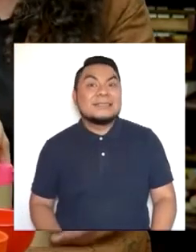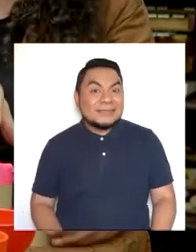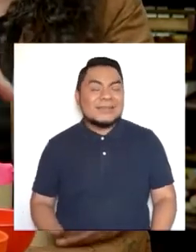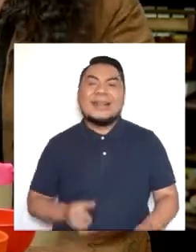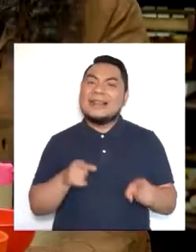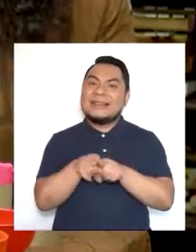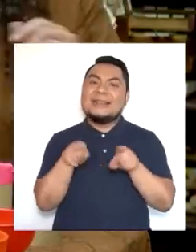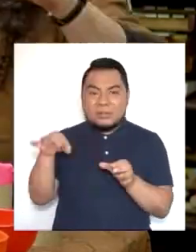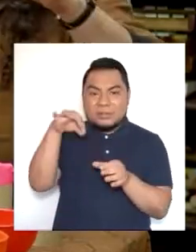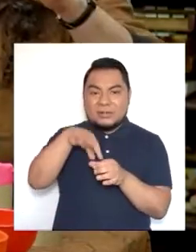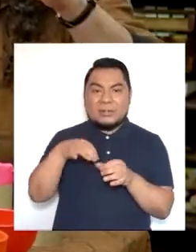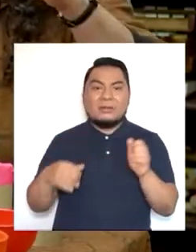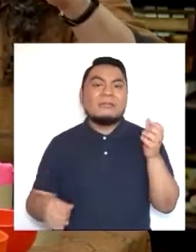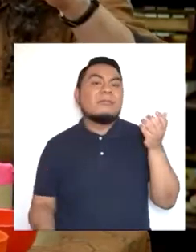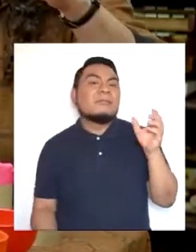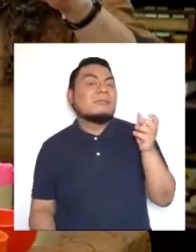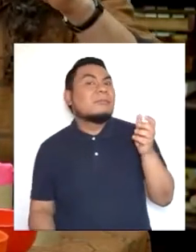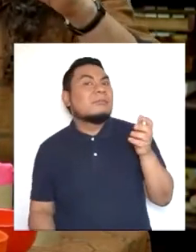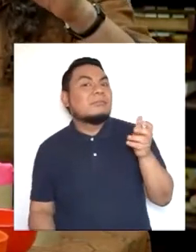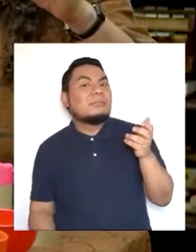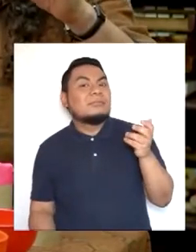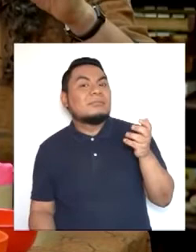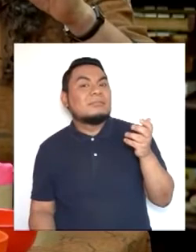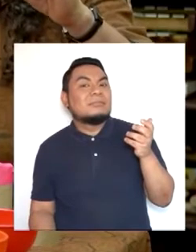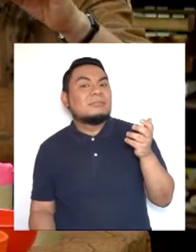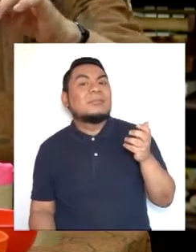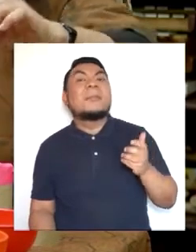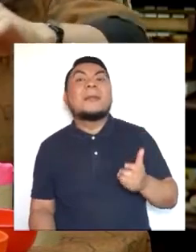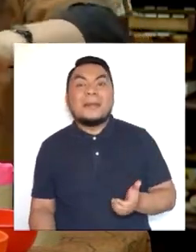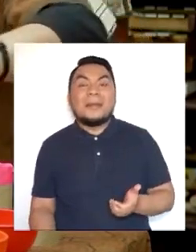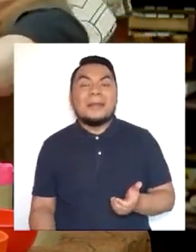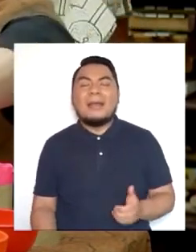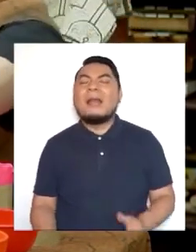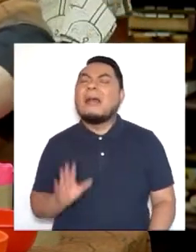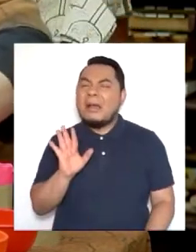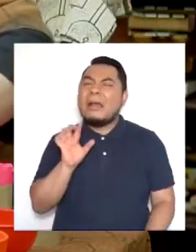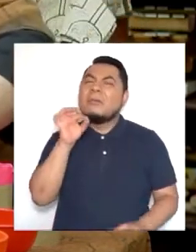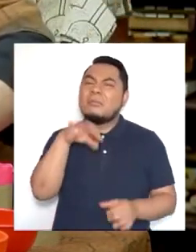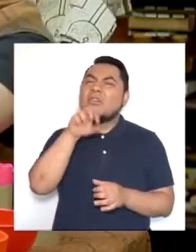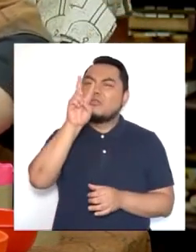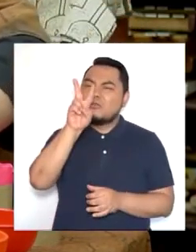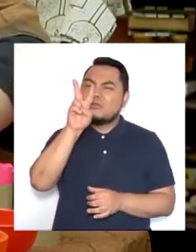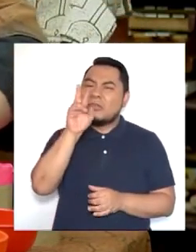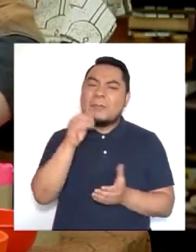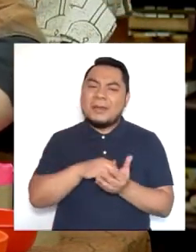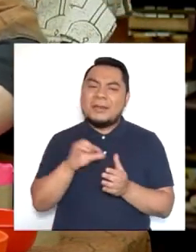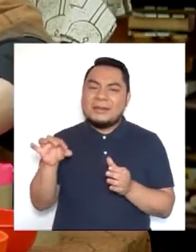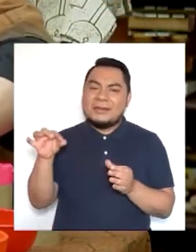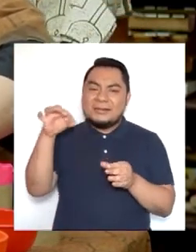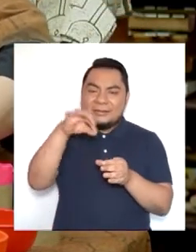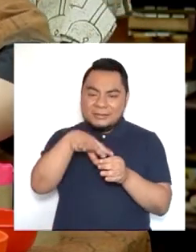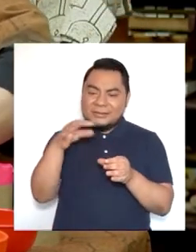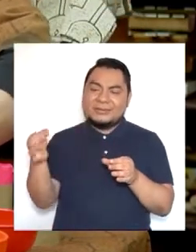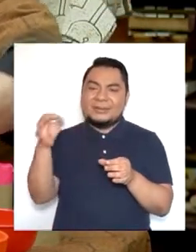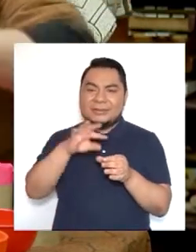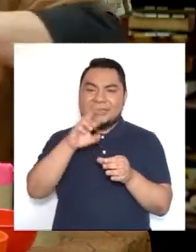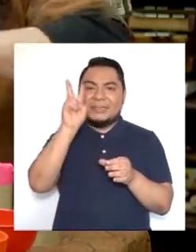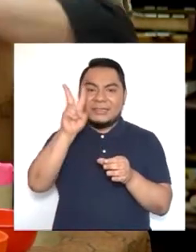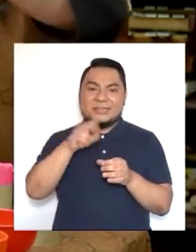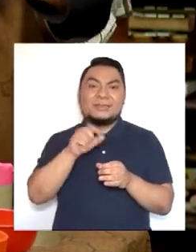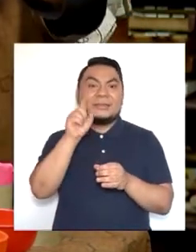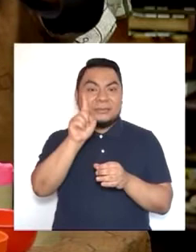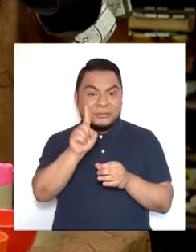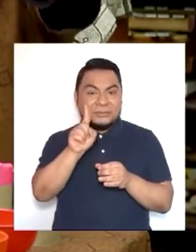Y también... ¡Uy! A ver, le voy a poner dos bolitas más. Si